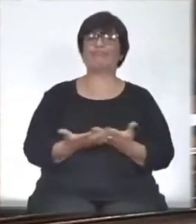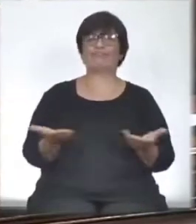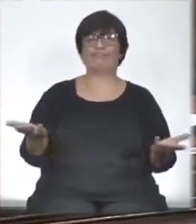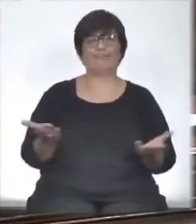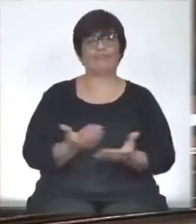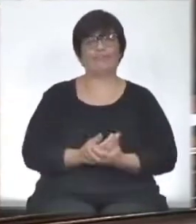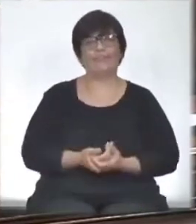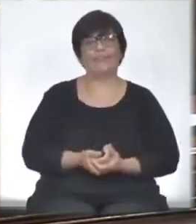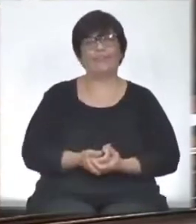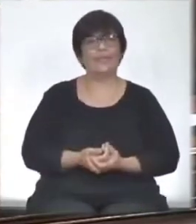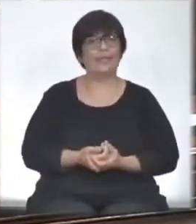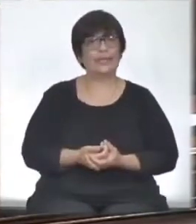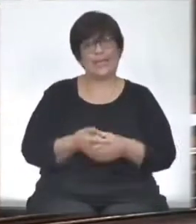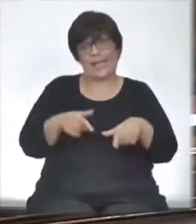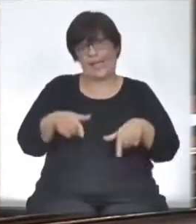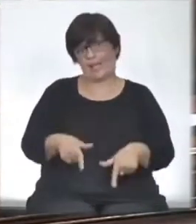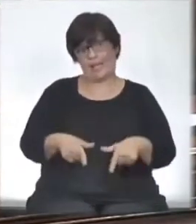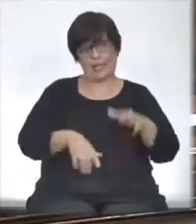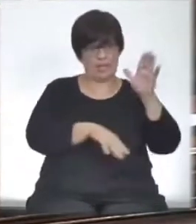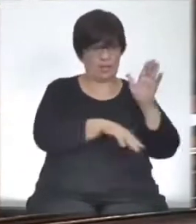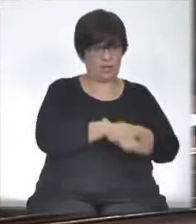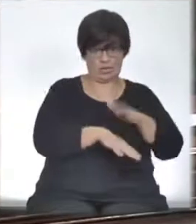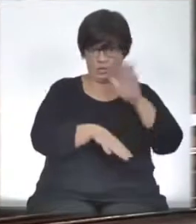Entonces, acá ha habido culpas